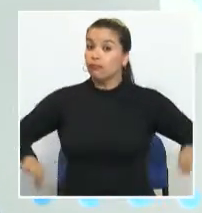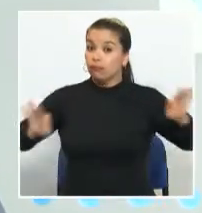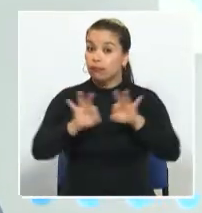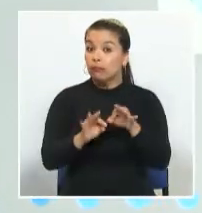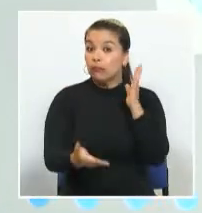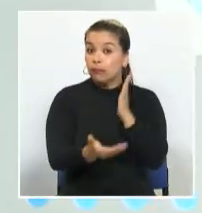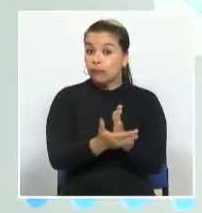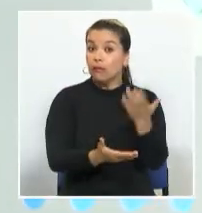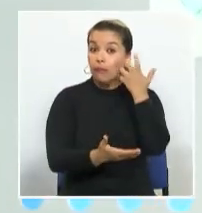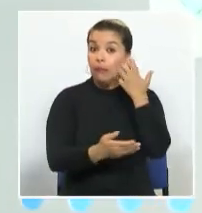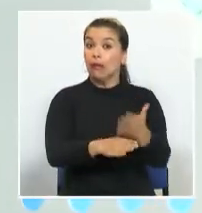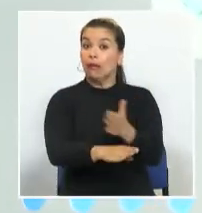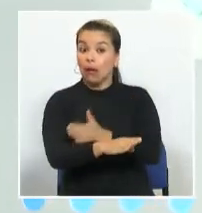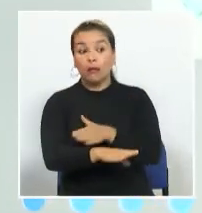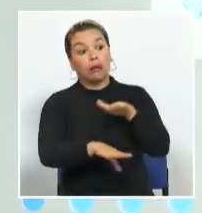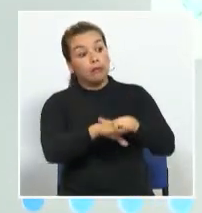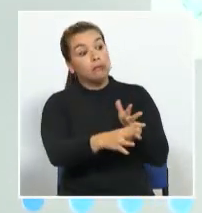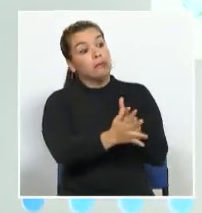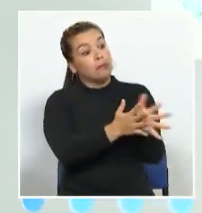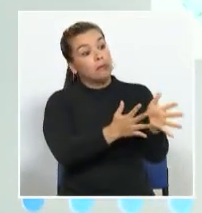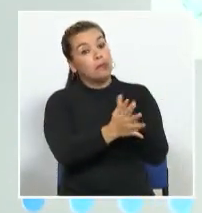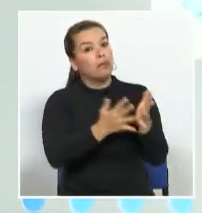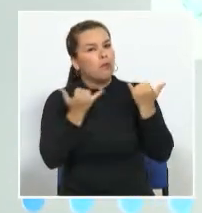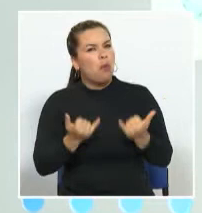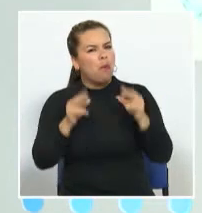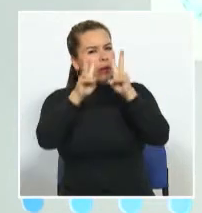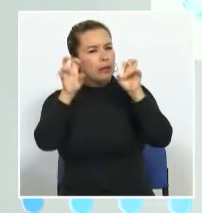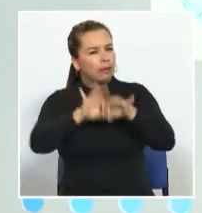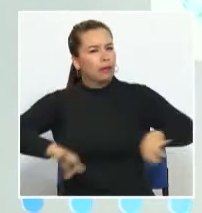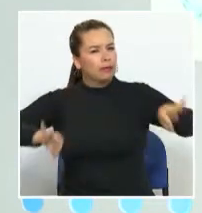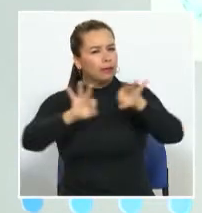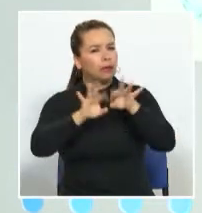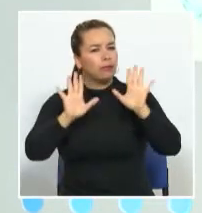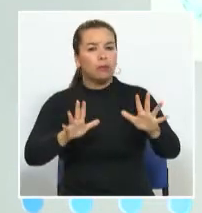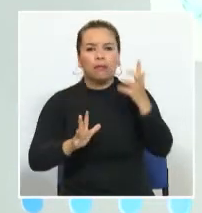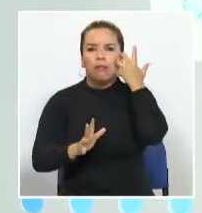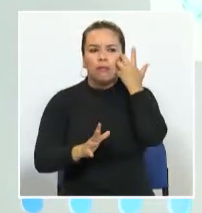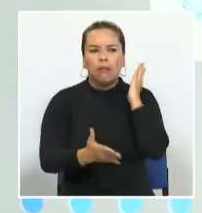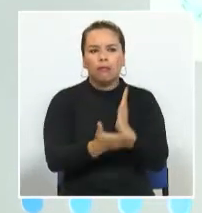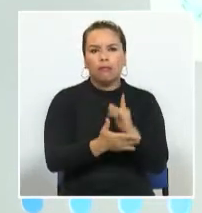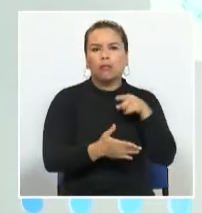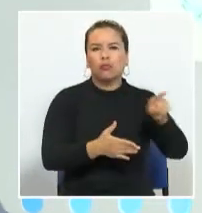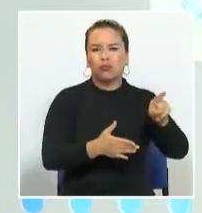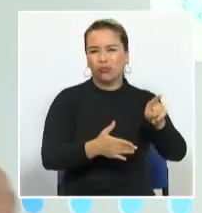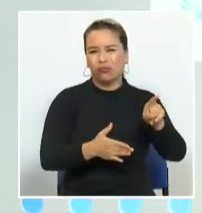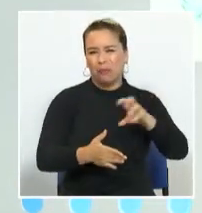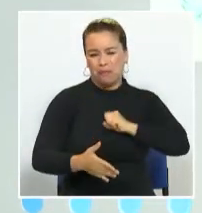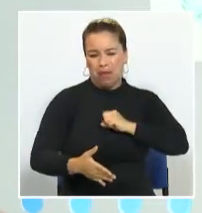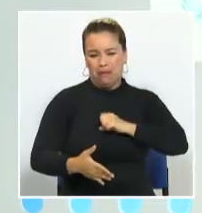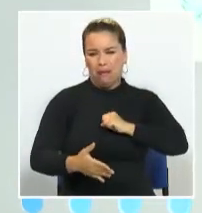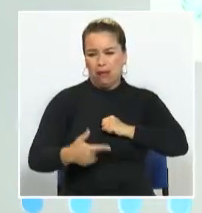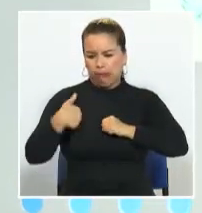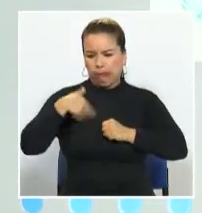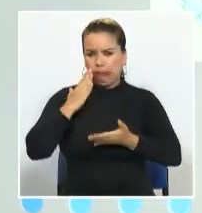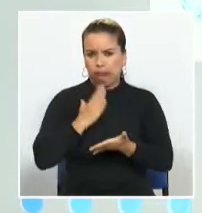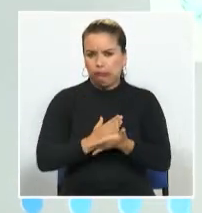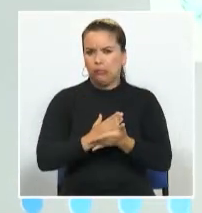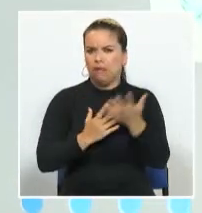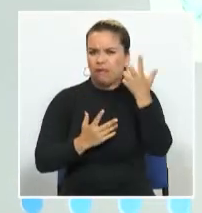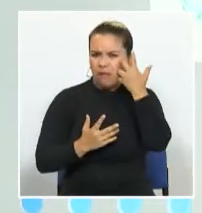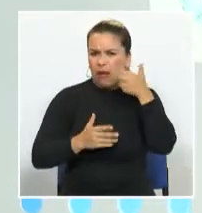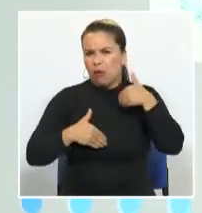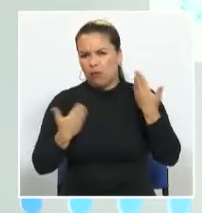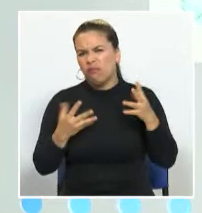y hoy específicamente prevenir lo que es la enfermedad relacionada con el corazón y en general con las